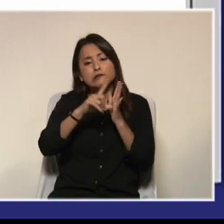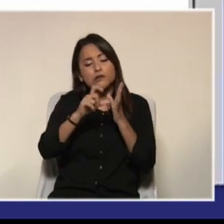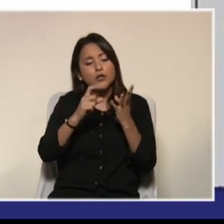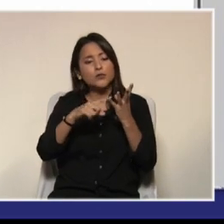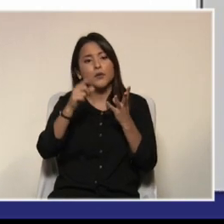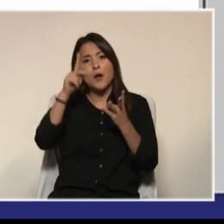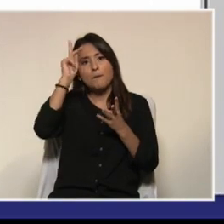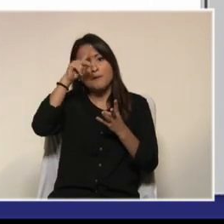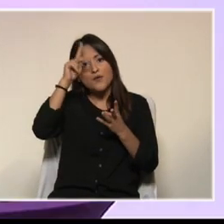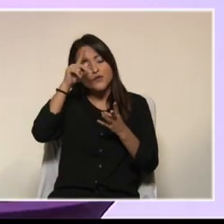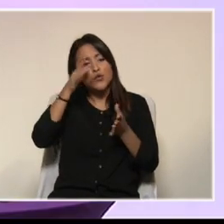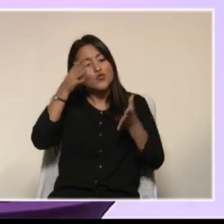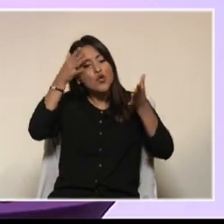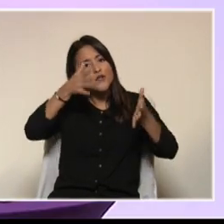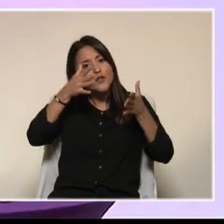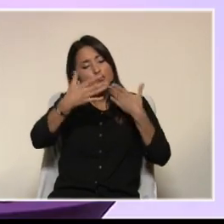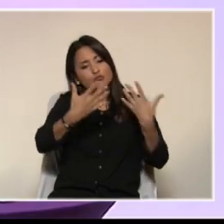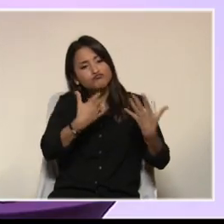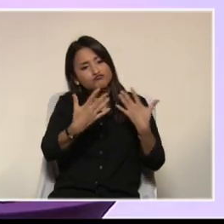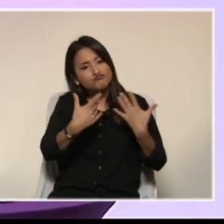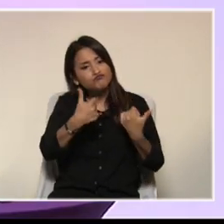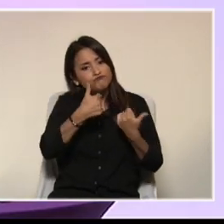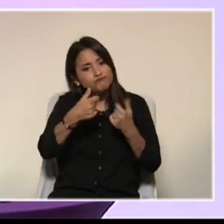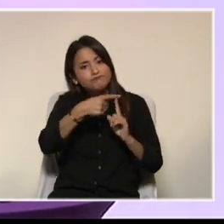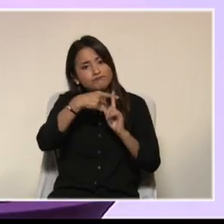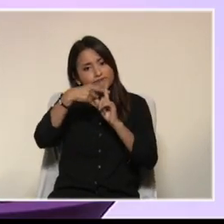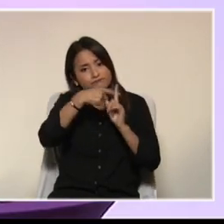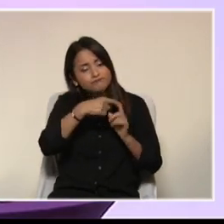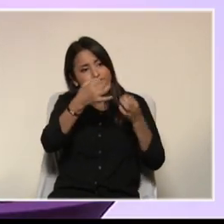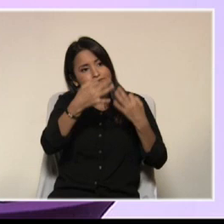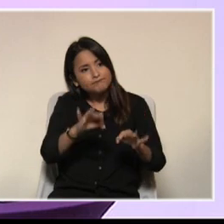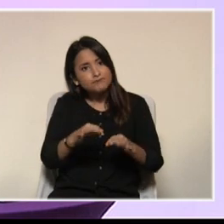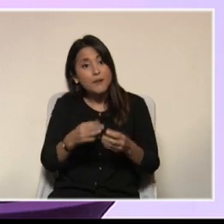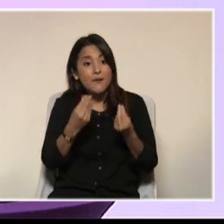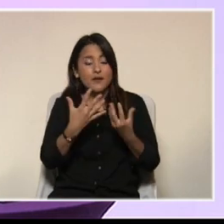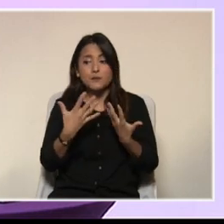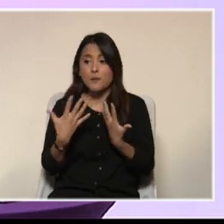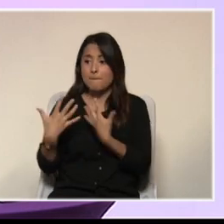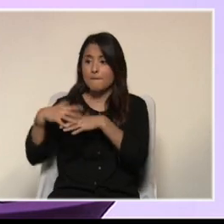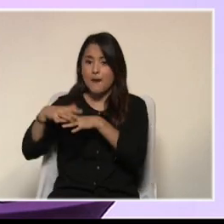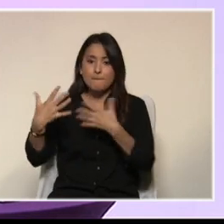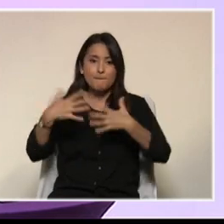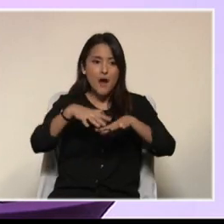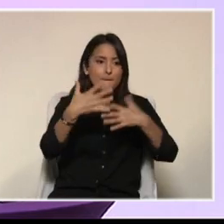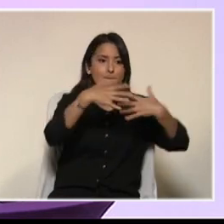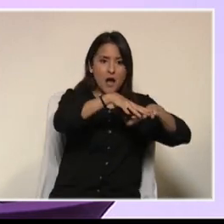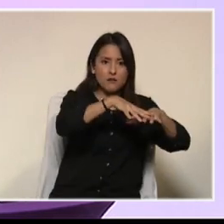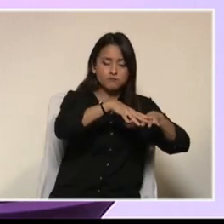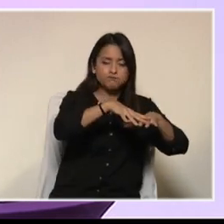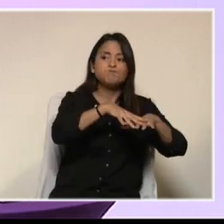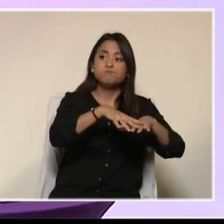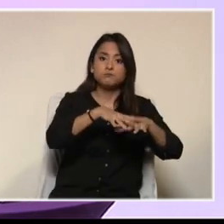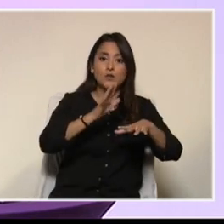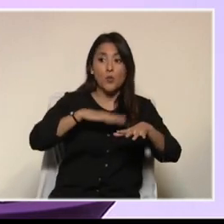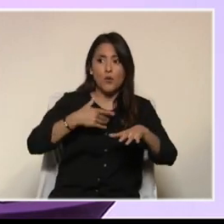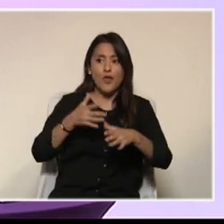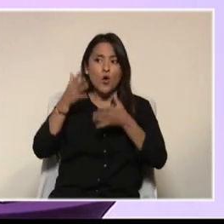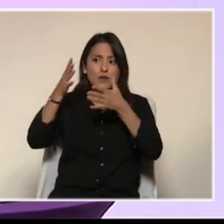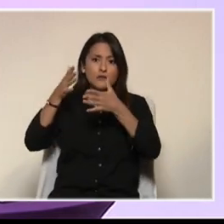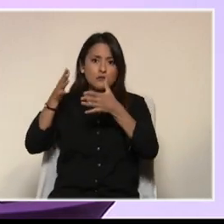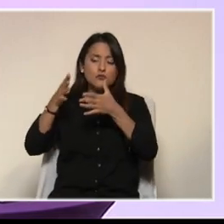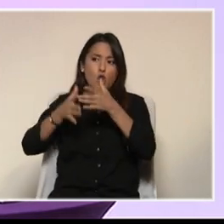de orientación y convivencia, pues van a hacer ese enlace, ese engranaje perfecto para que esas orientaciones,